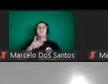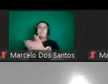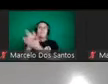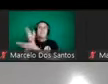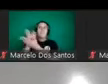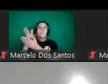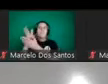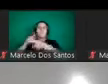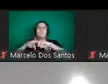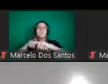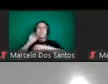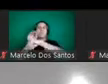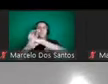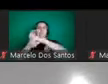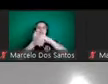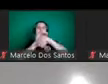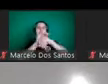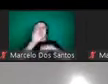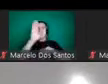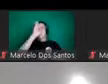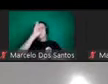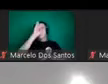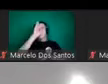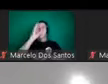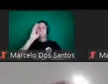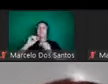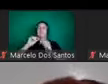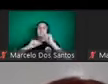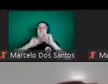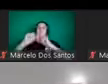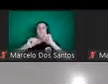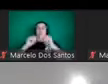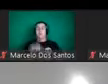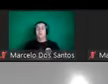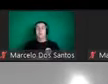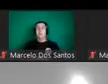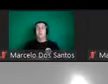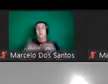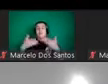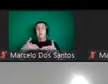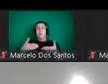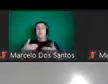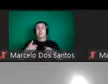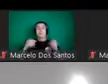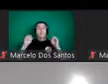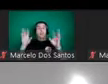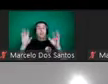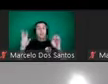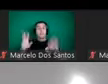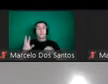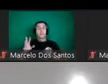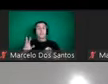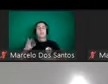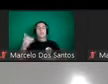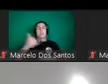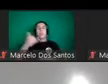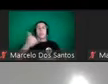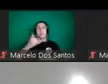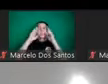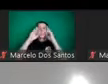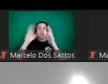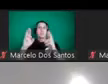de formación, un espacio de capacitación. Así es que con gran satisfacción también destacamos la representación y la